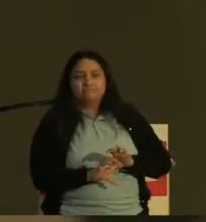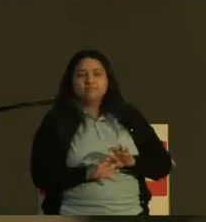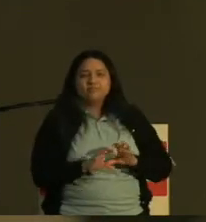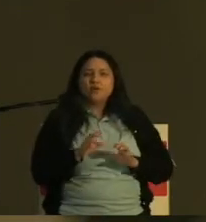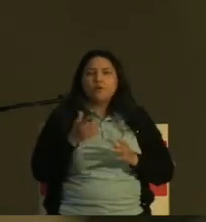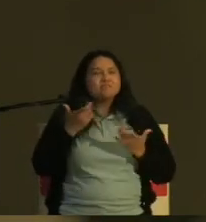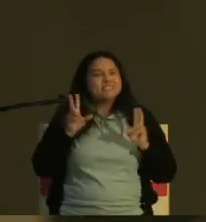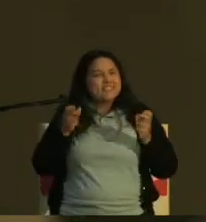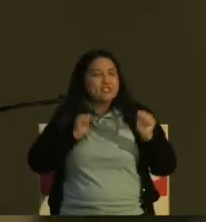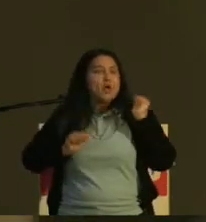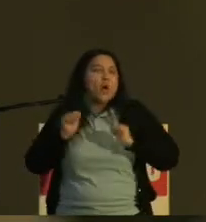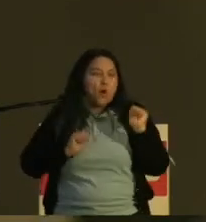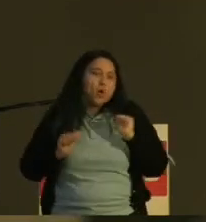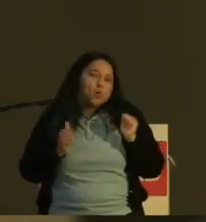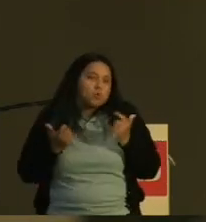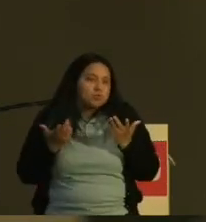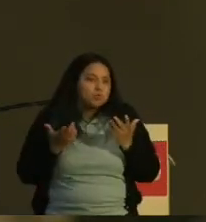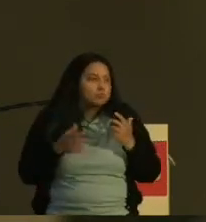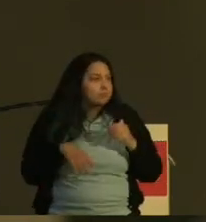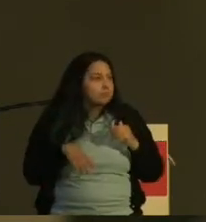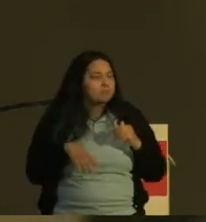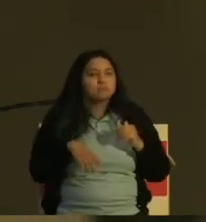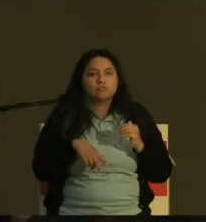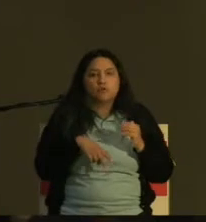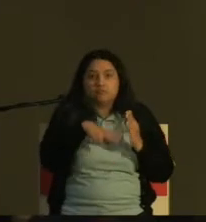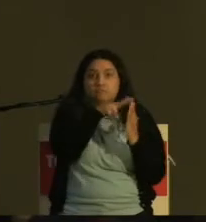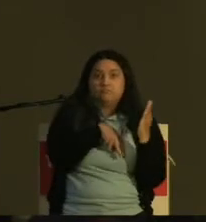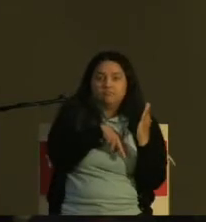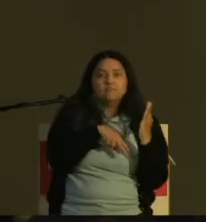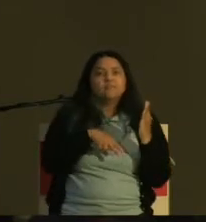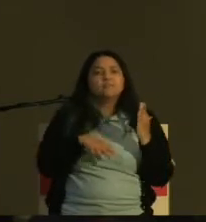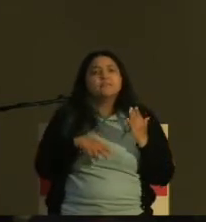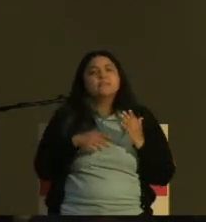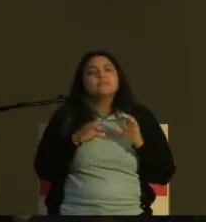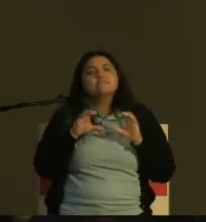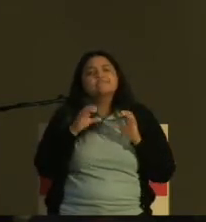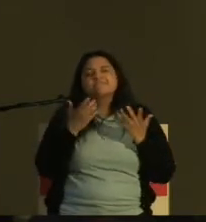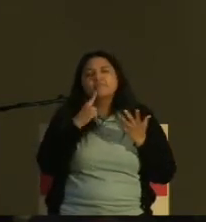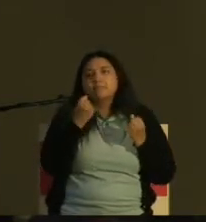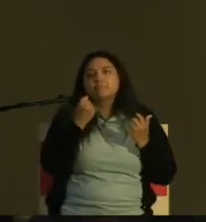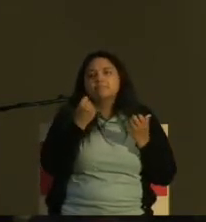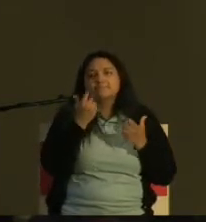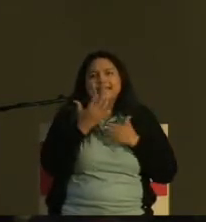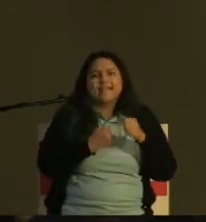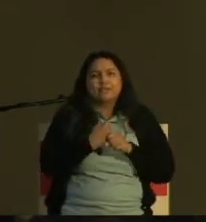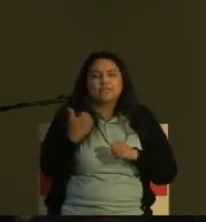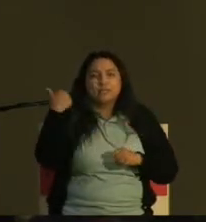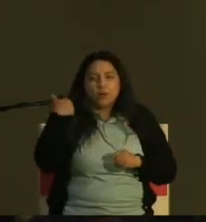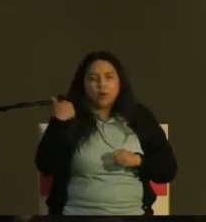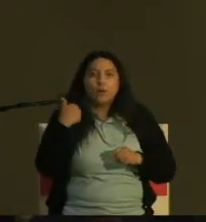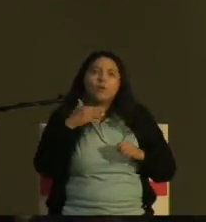show, ¿no? Esto de leer, porque lo puedo leer, o sea, lo sé de memoria. O sea, hace algunos años, mi interés por los acuarios,